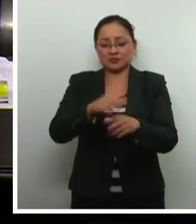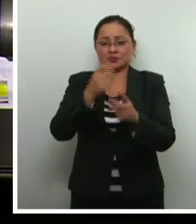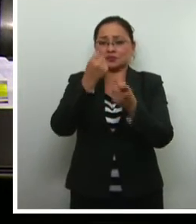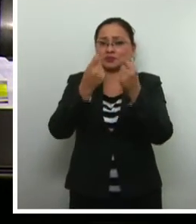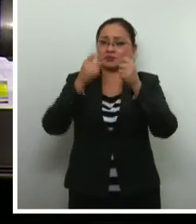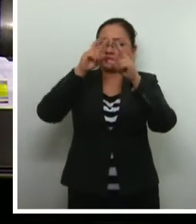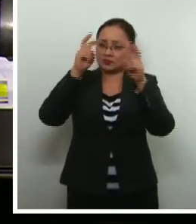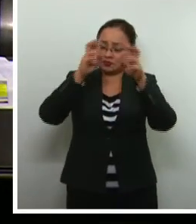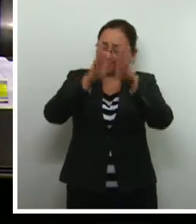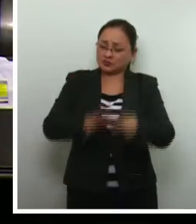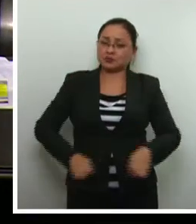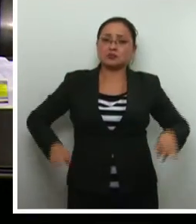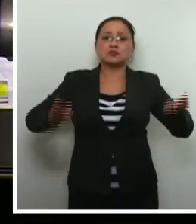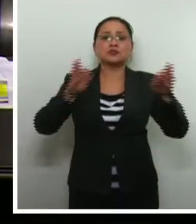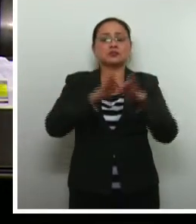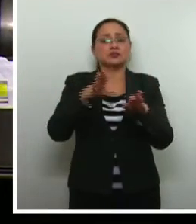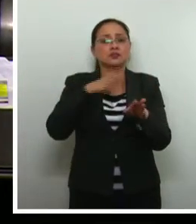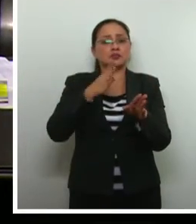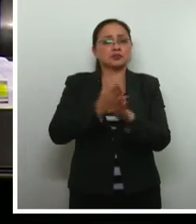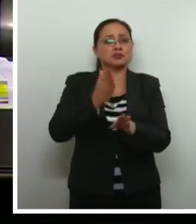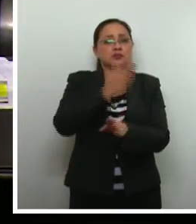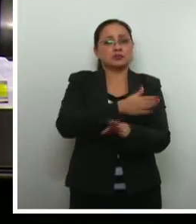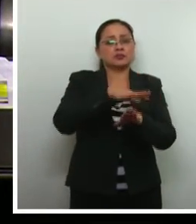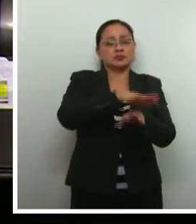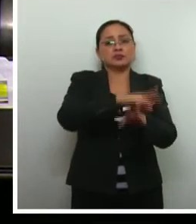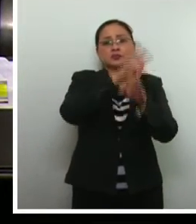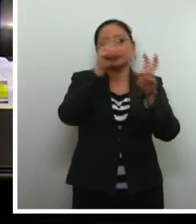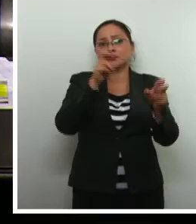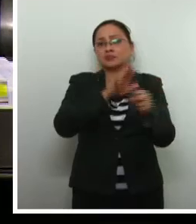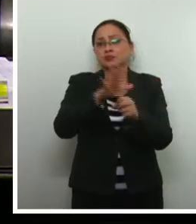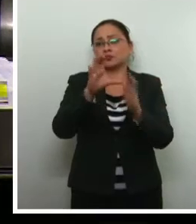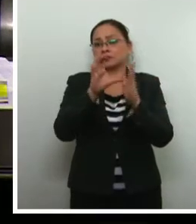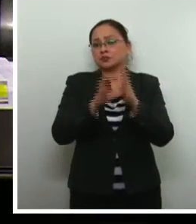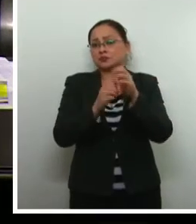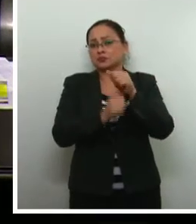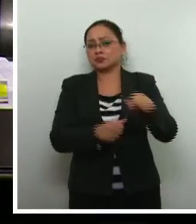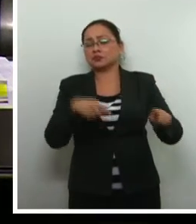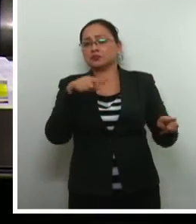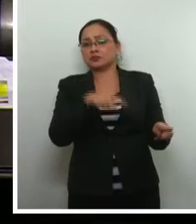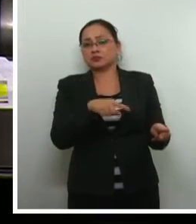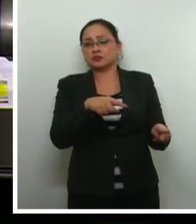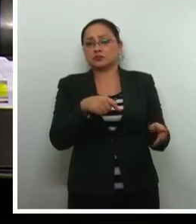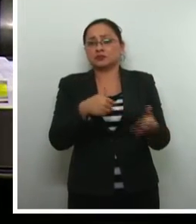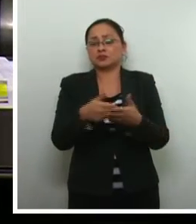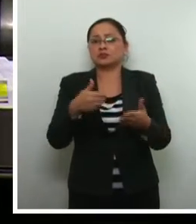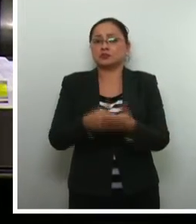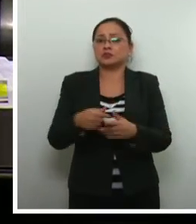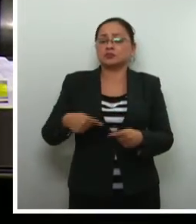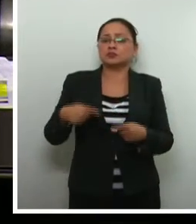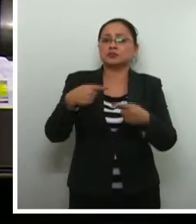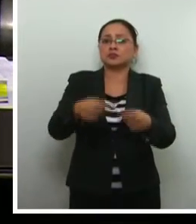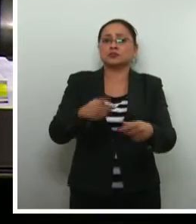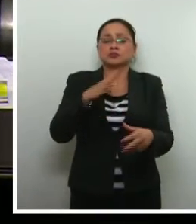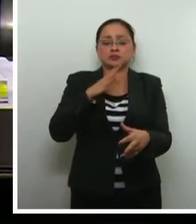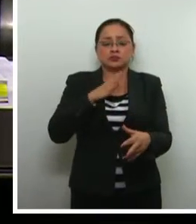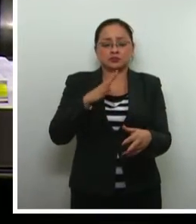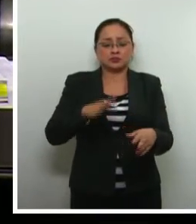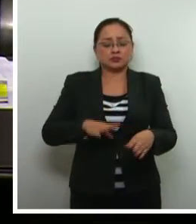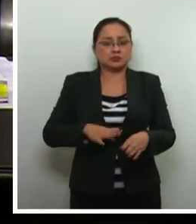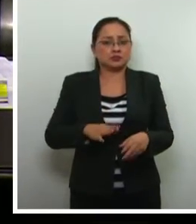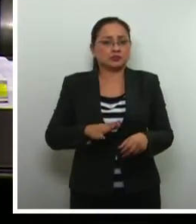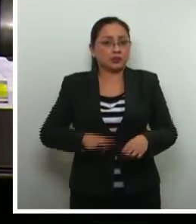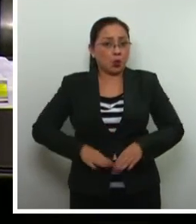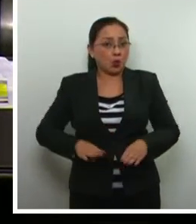aspectos sustantivos de la Constitución, pues no sería conveniente terminar con